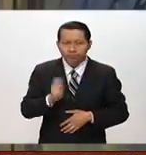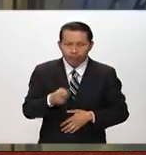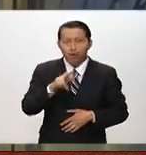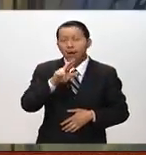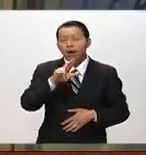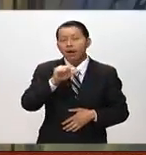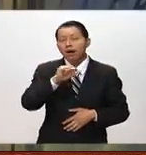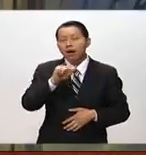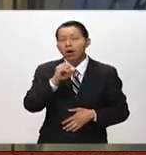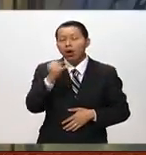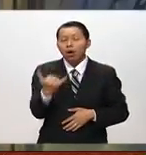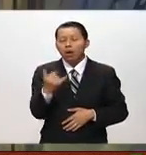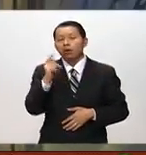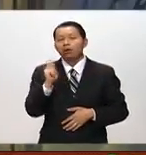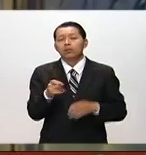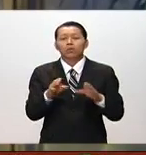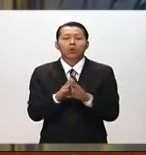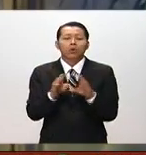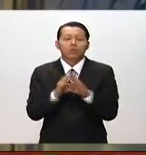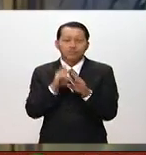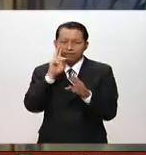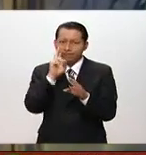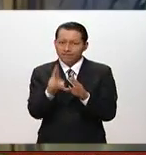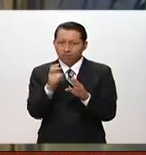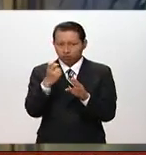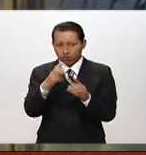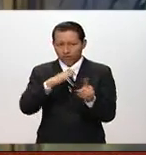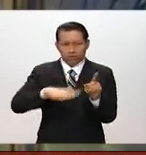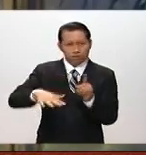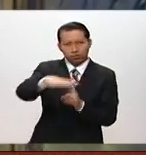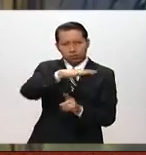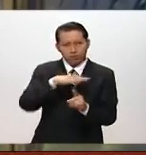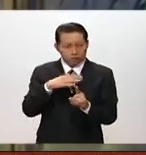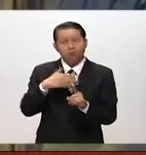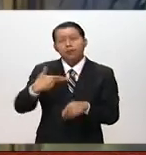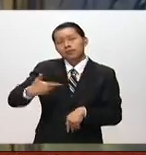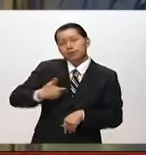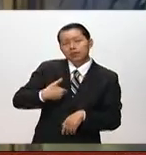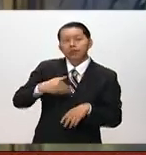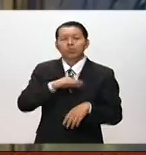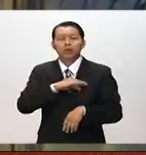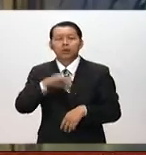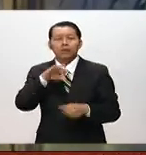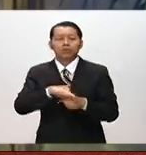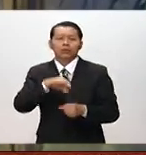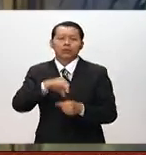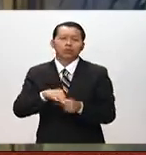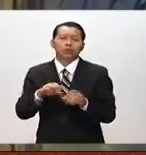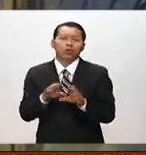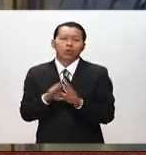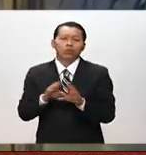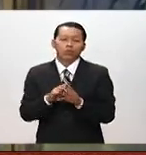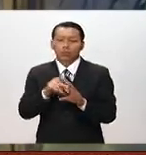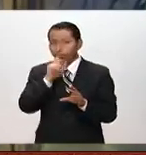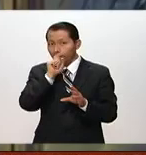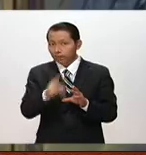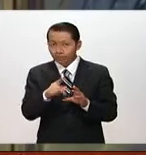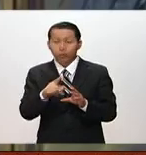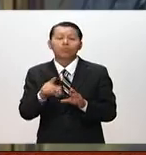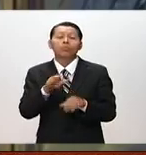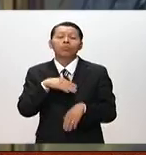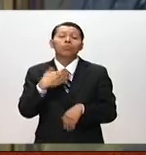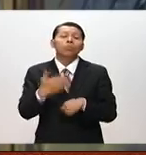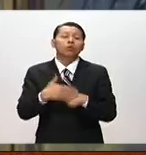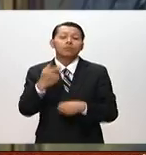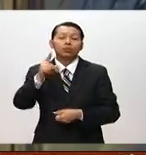Rajoy, que ha visto esas condiciones, me ha pedido poder someter a votación de su Ejecutiva Nacional en los próximos